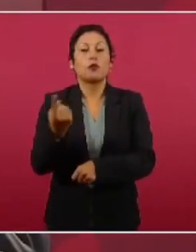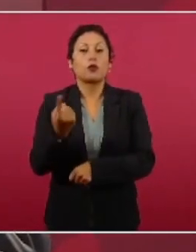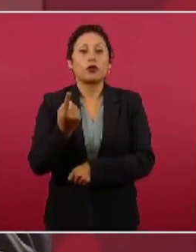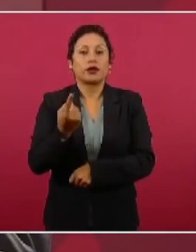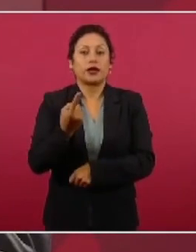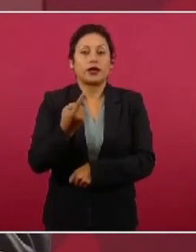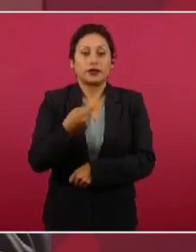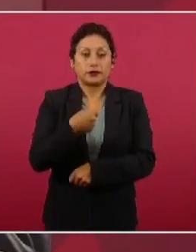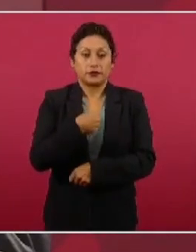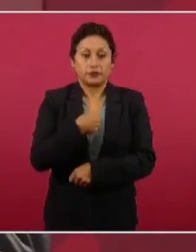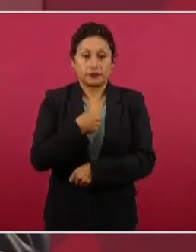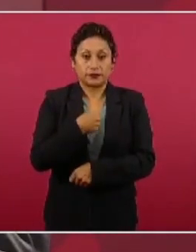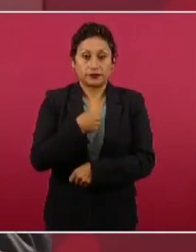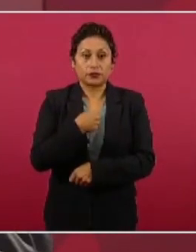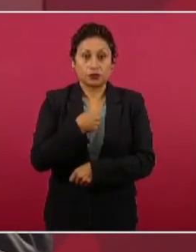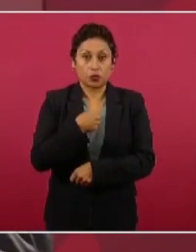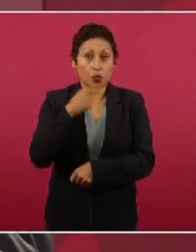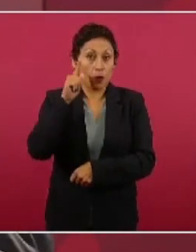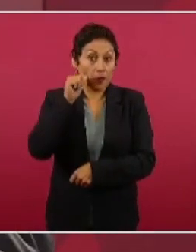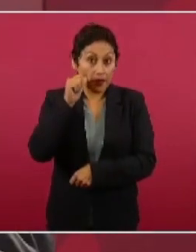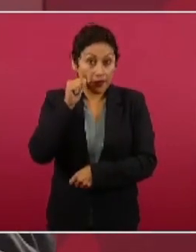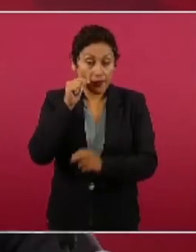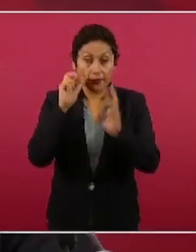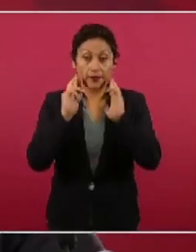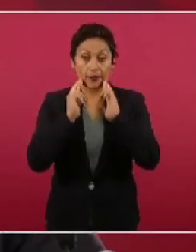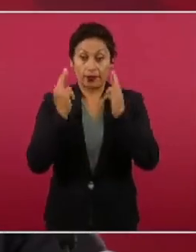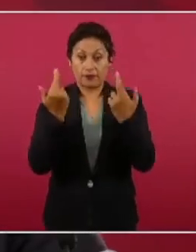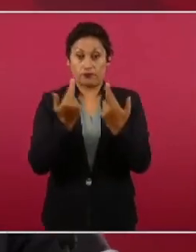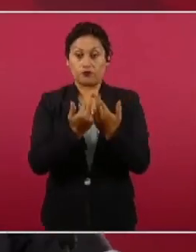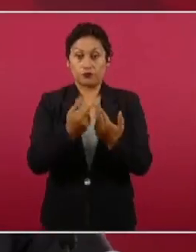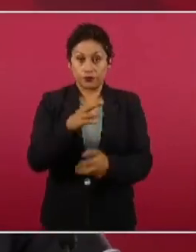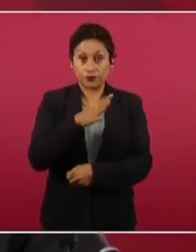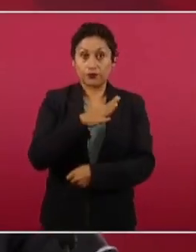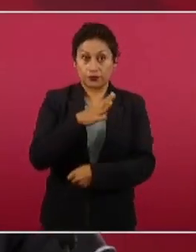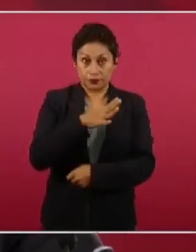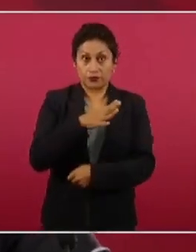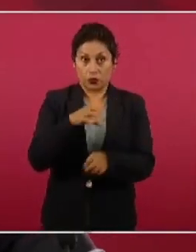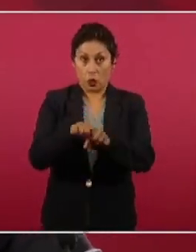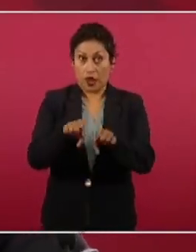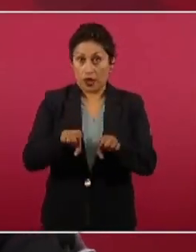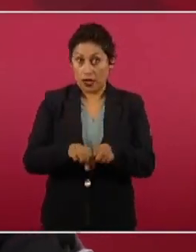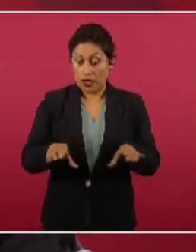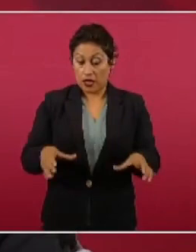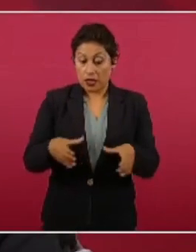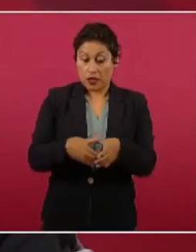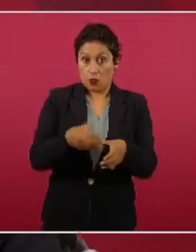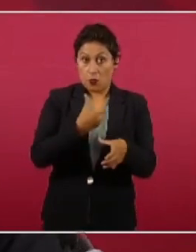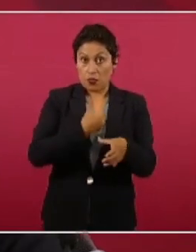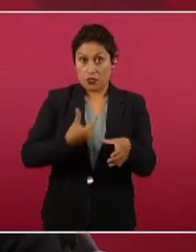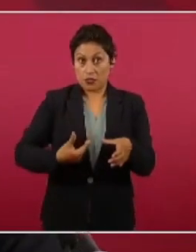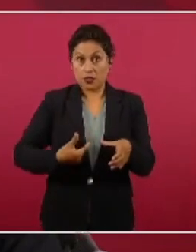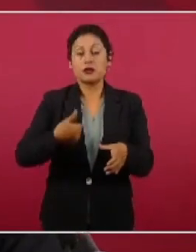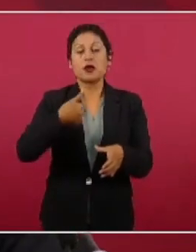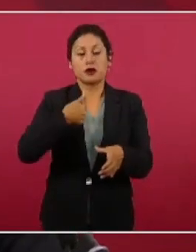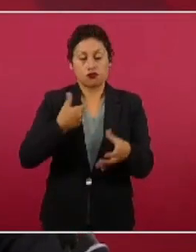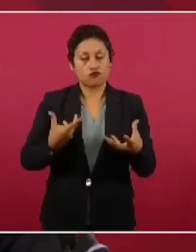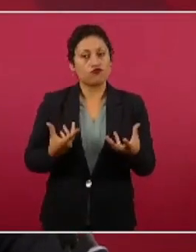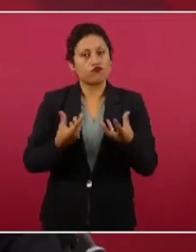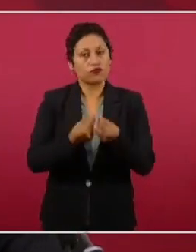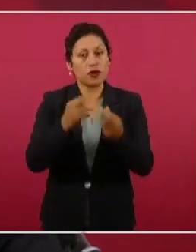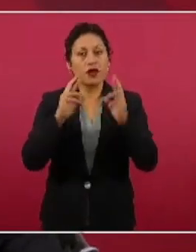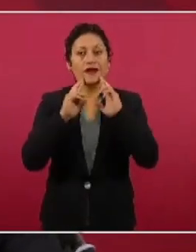tengo reunión mañana con el gabinete y vamos a llevar a cabo